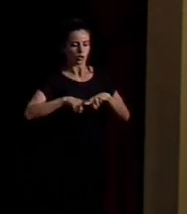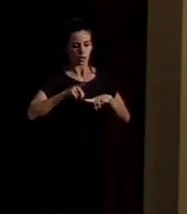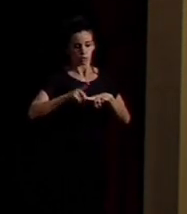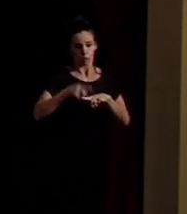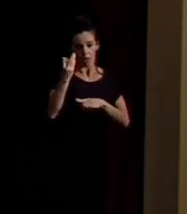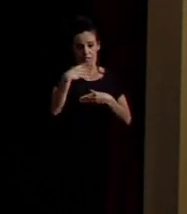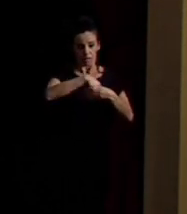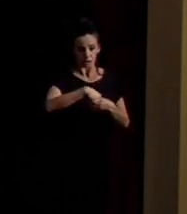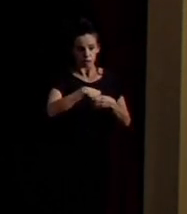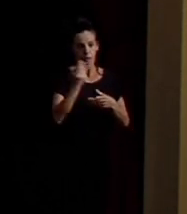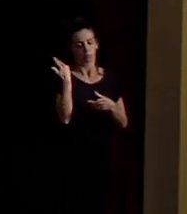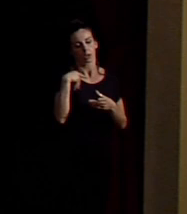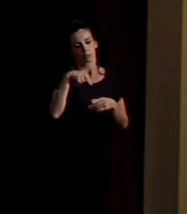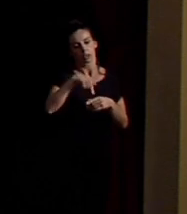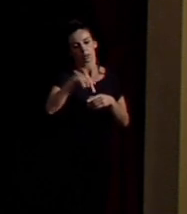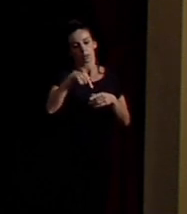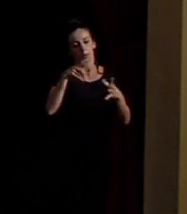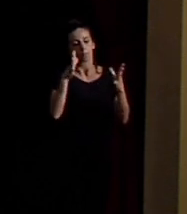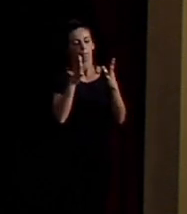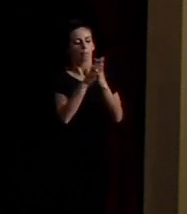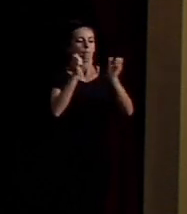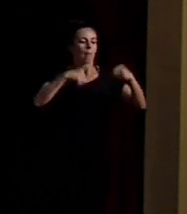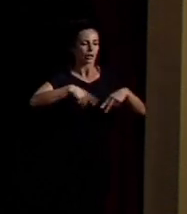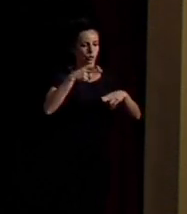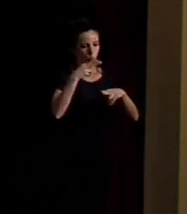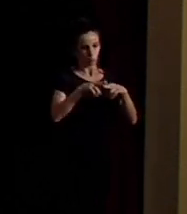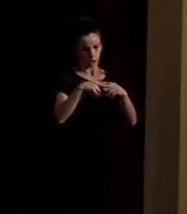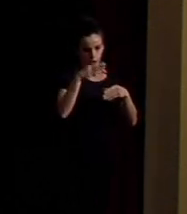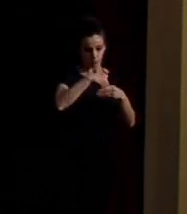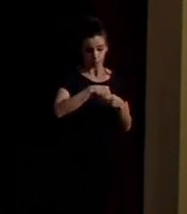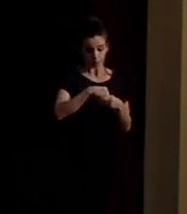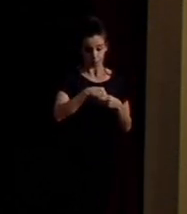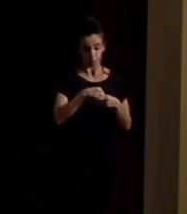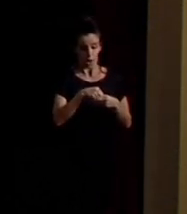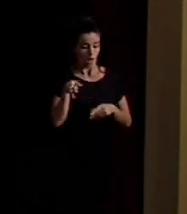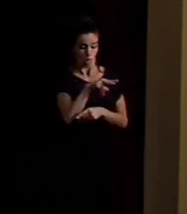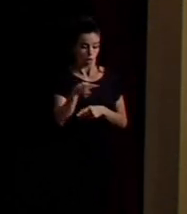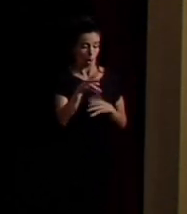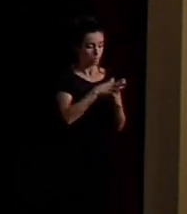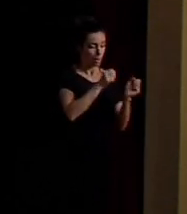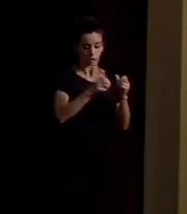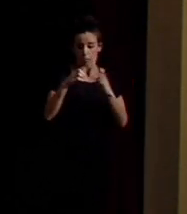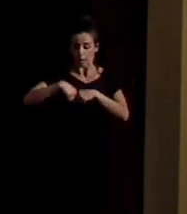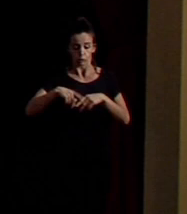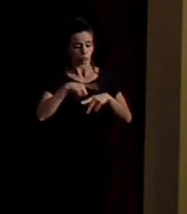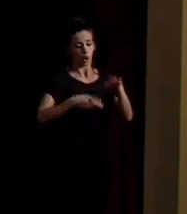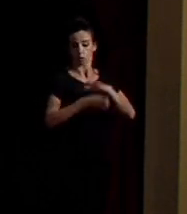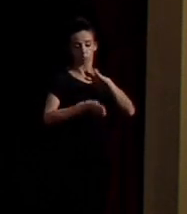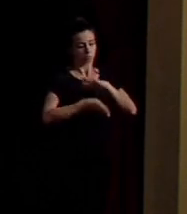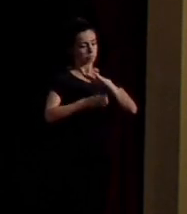subyacente a ese pacto político. Estos dos pactos se mantienen y se prolongan en el